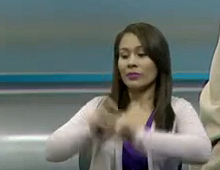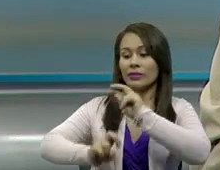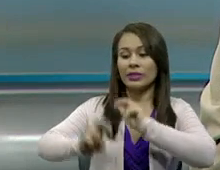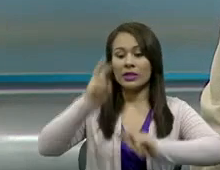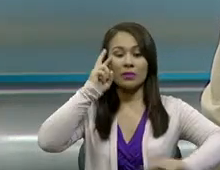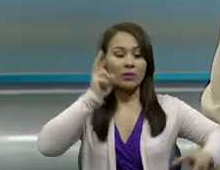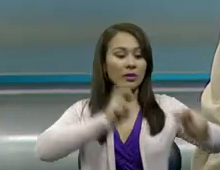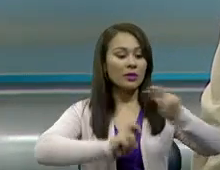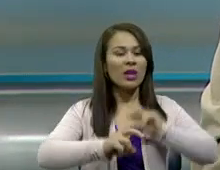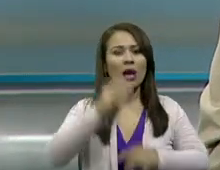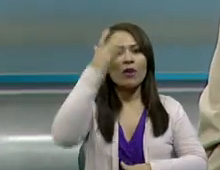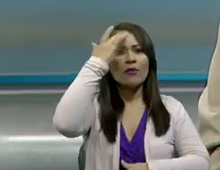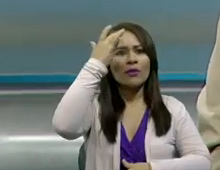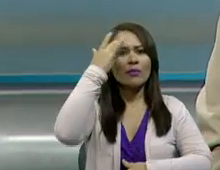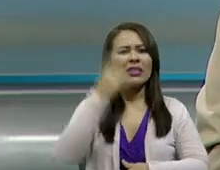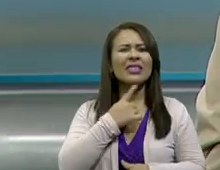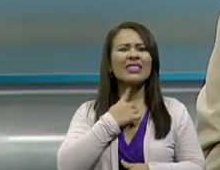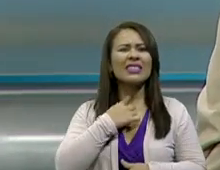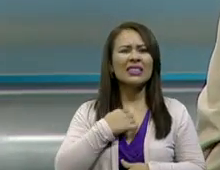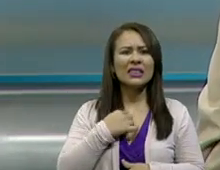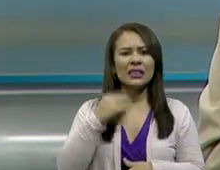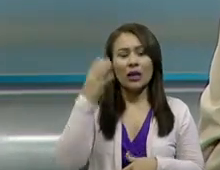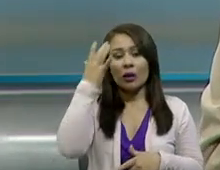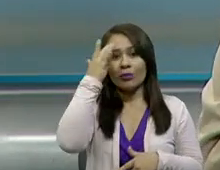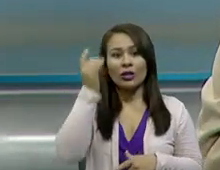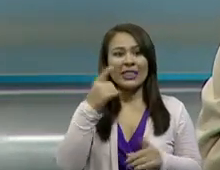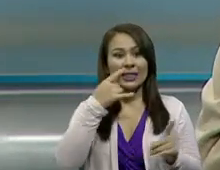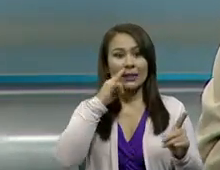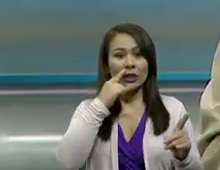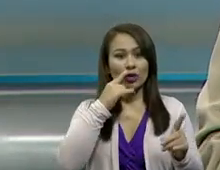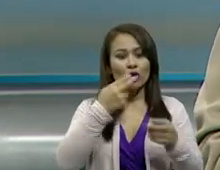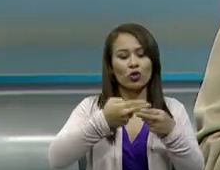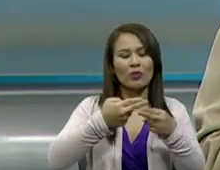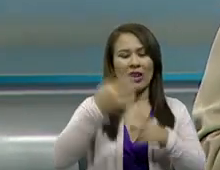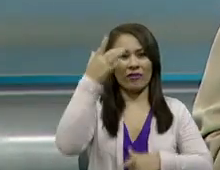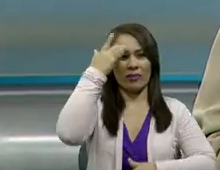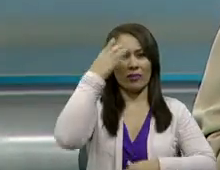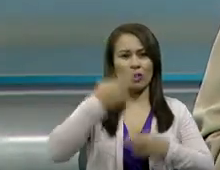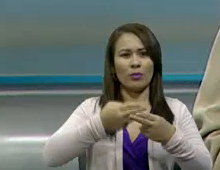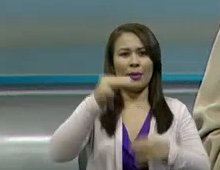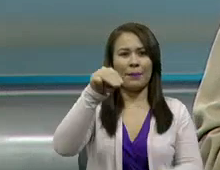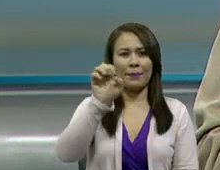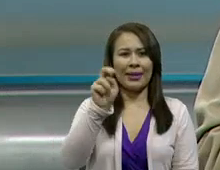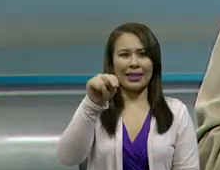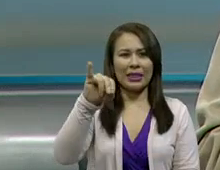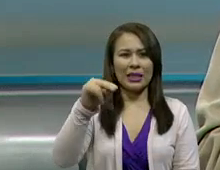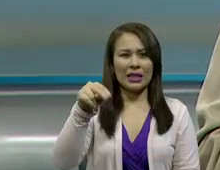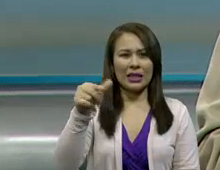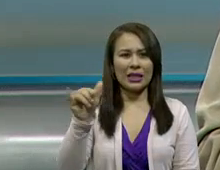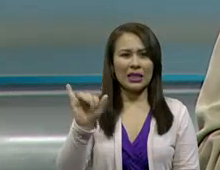posible caso de meningitis tras la muerte de un menor de 5 años de edad.